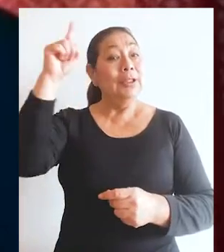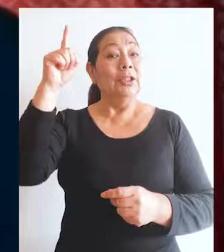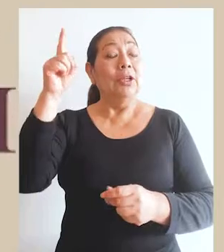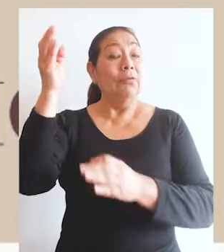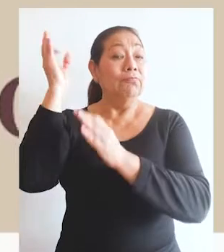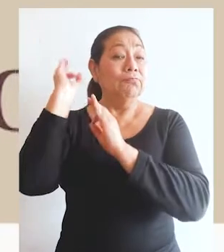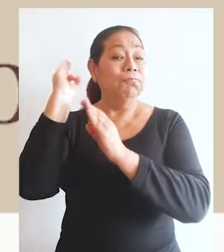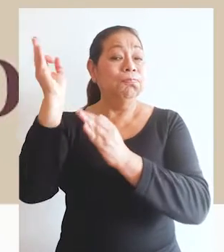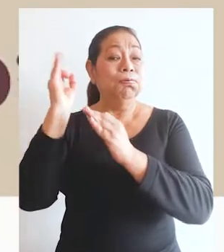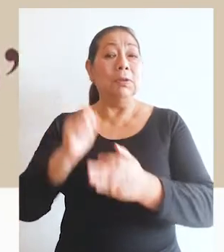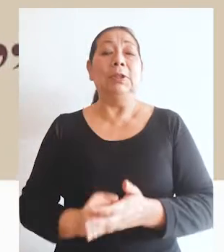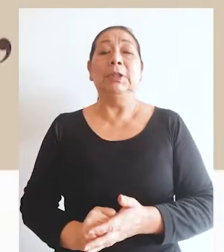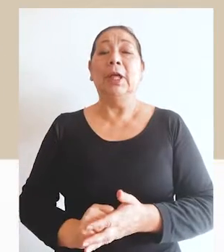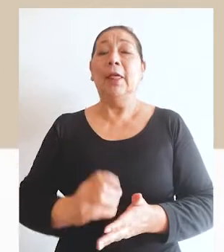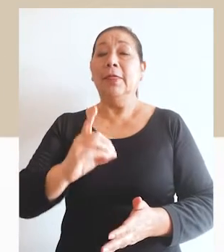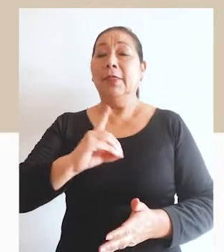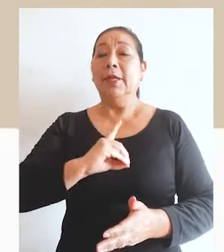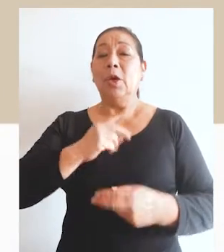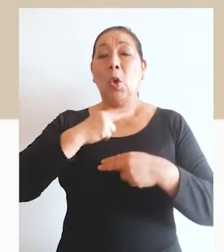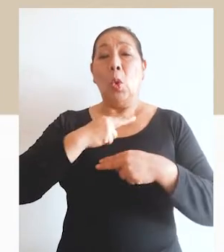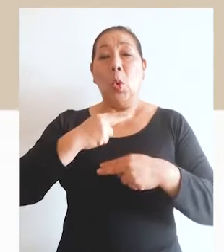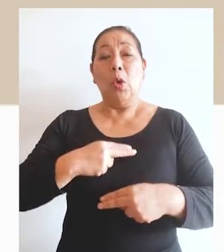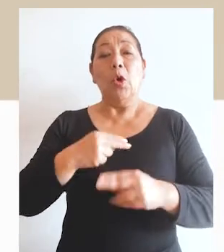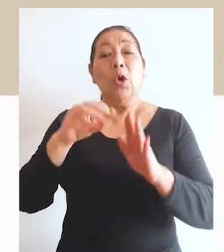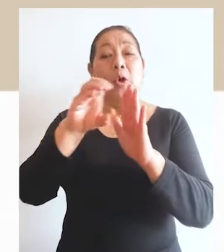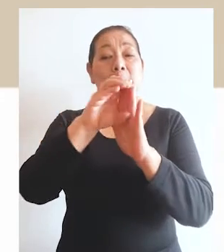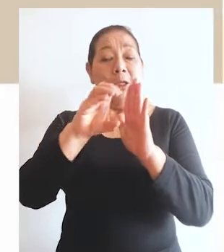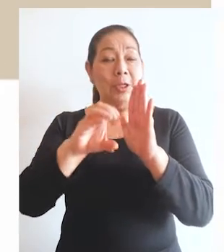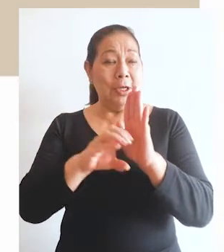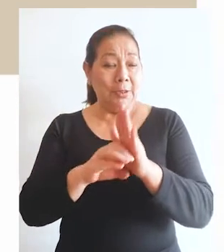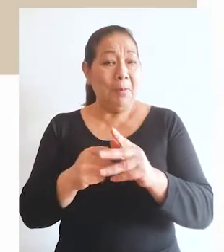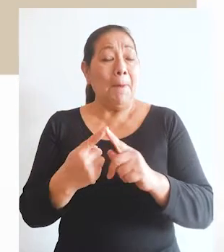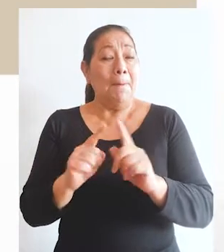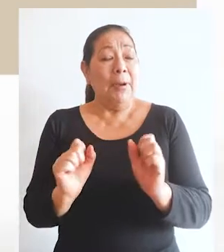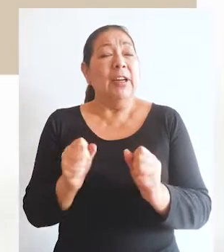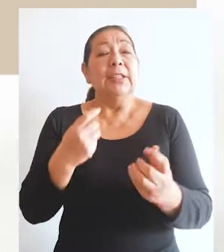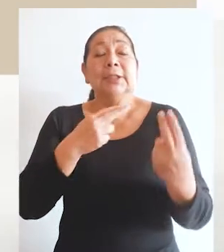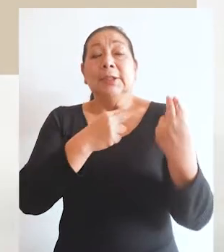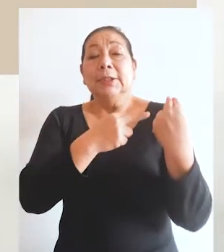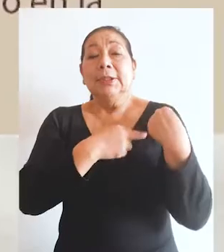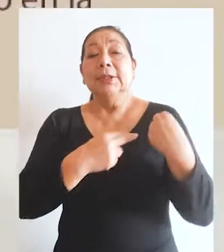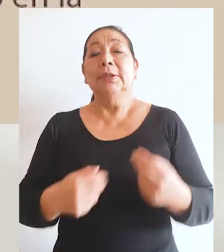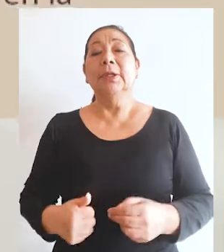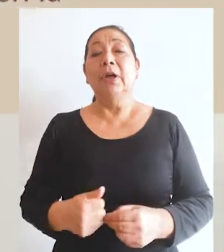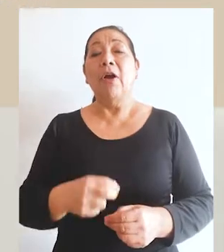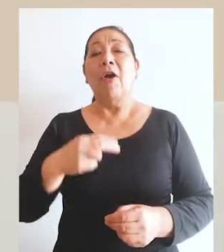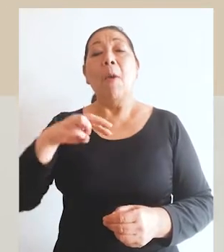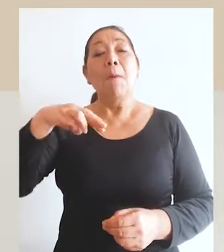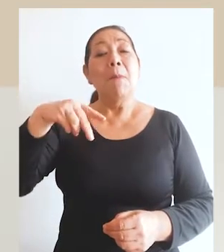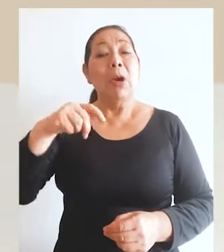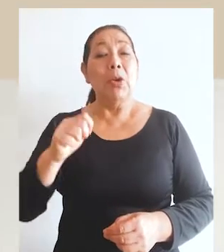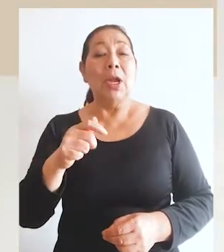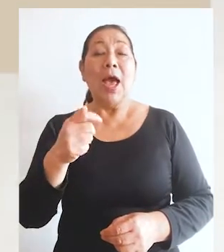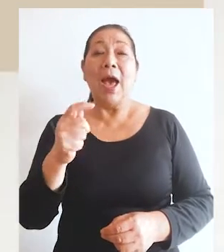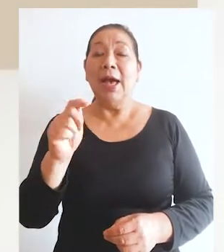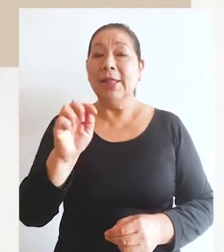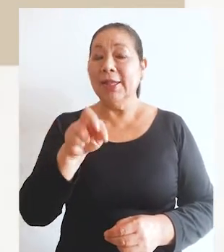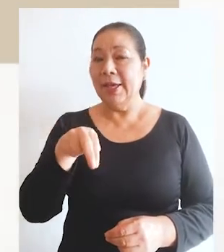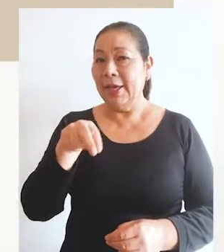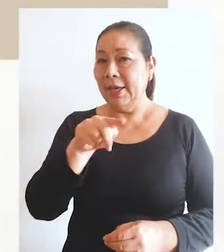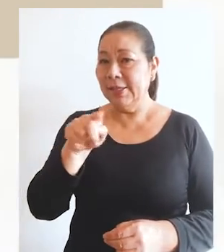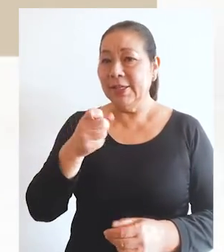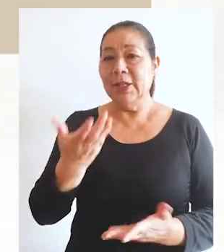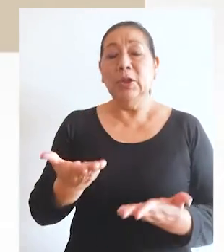la conferencia magistral Dignidad Humana y Constitucionalismo a cargo del jus filósofo Manuel